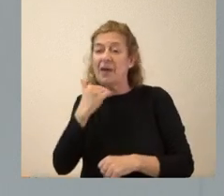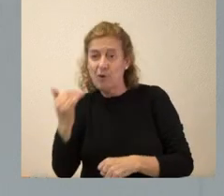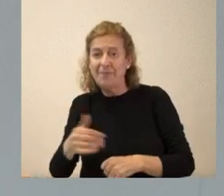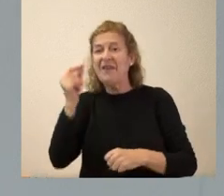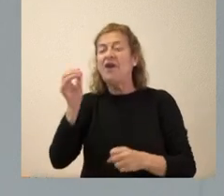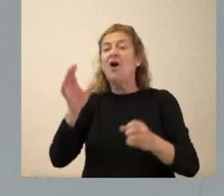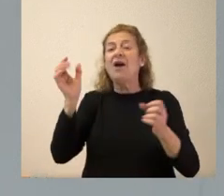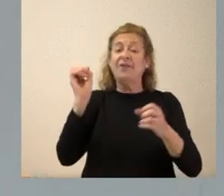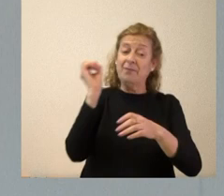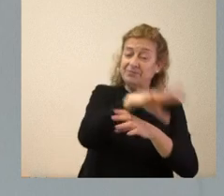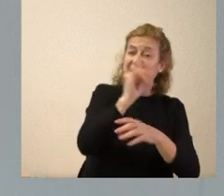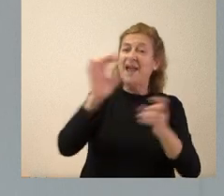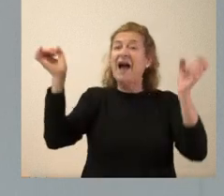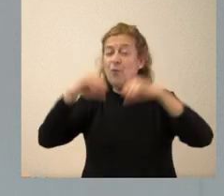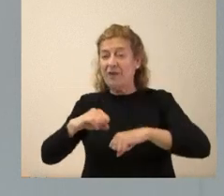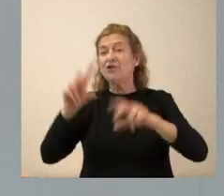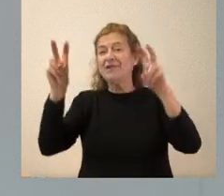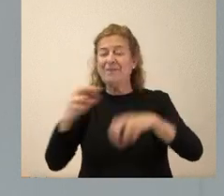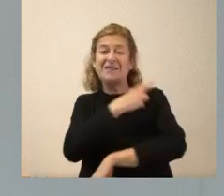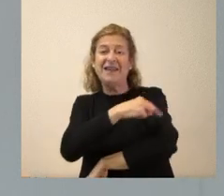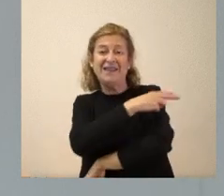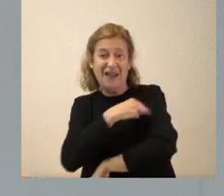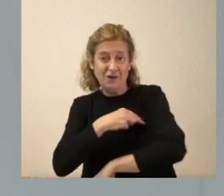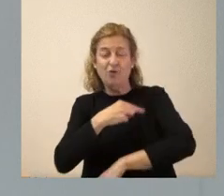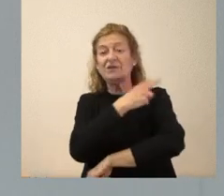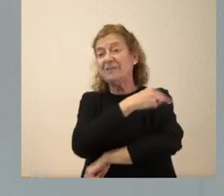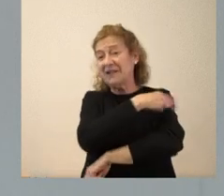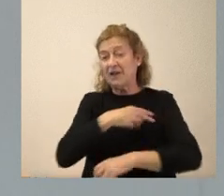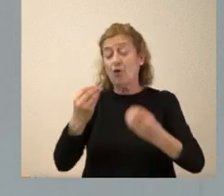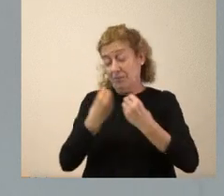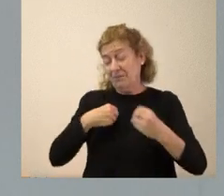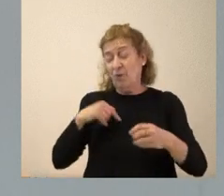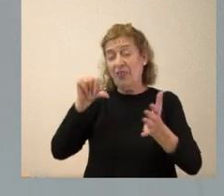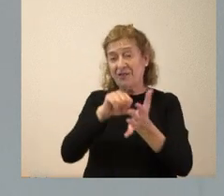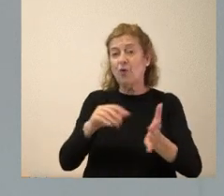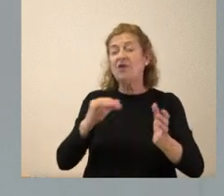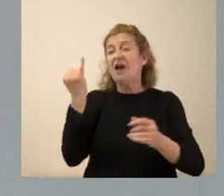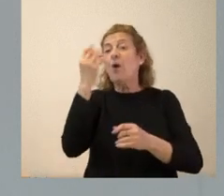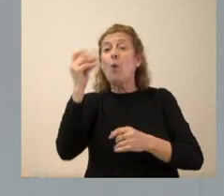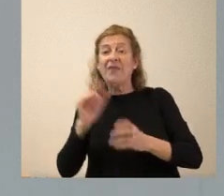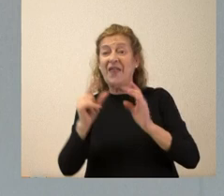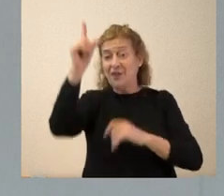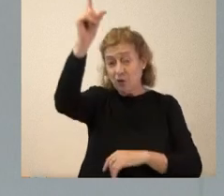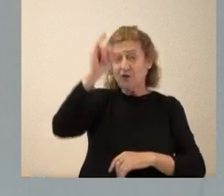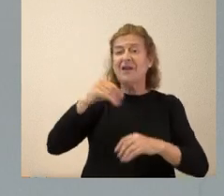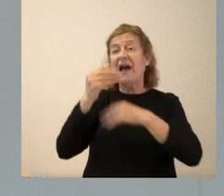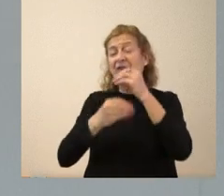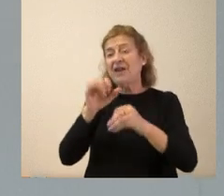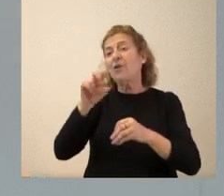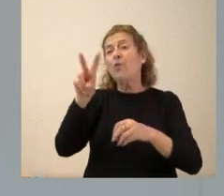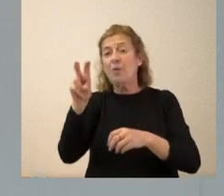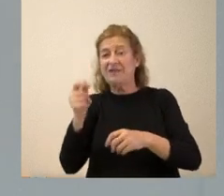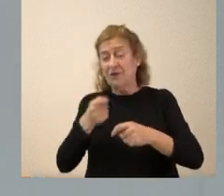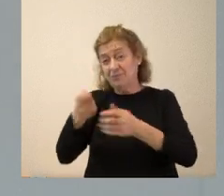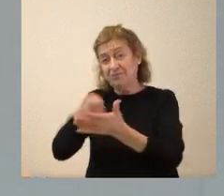y acuerdos en materia sanitaria con centros sanitarios en este caso con San Juan de Dios con la realización y nuevas inversiones